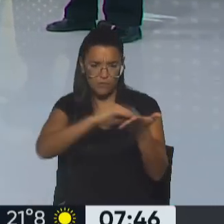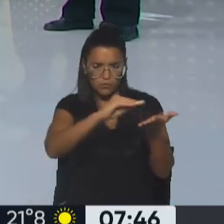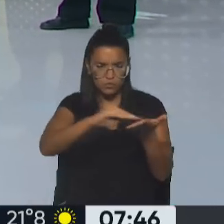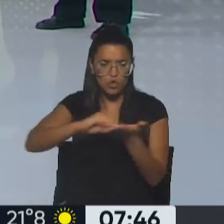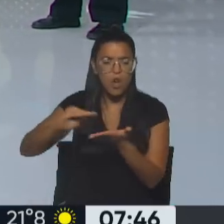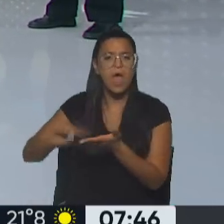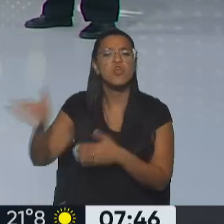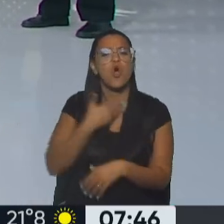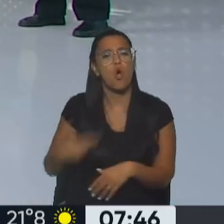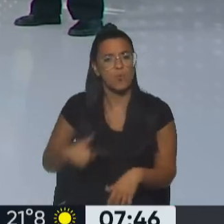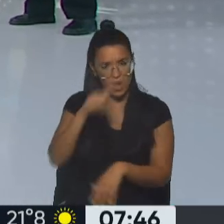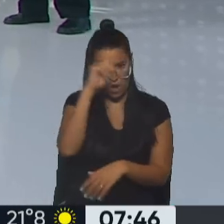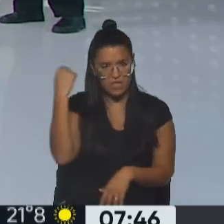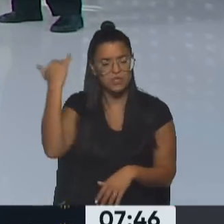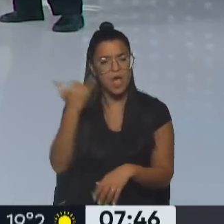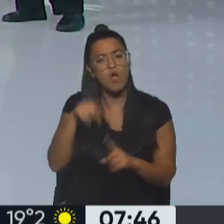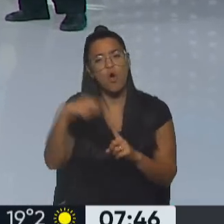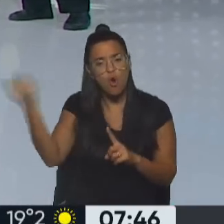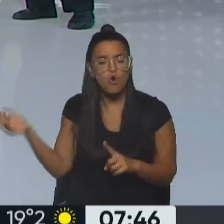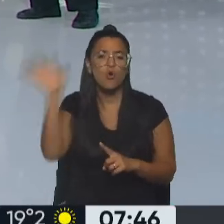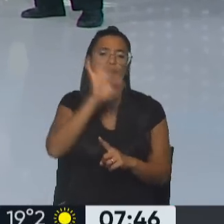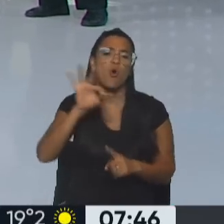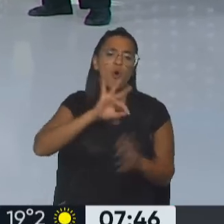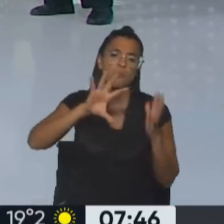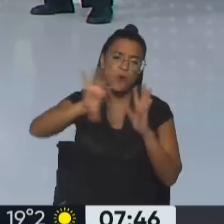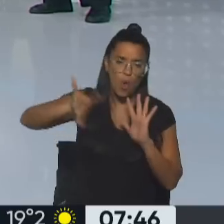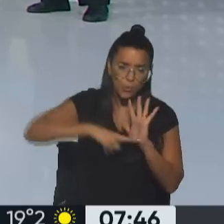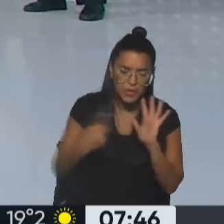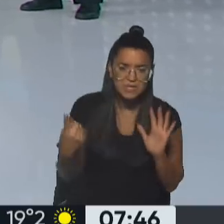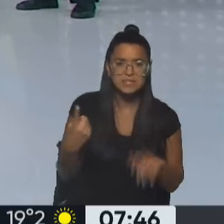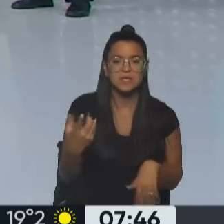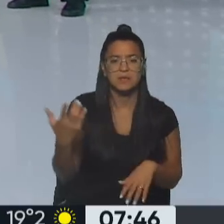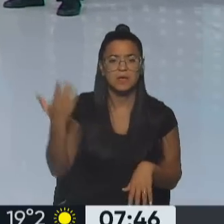funcionarios del Gobierno Nacional y de la provincia de Buenos Aires. Sí,